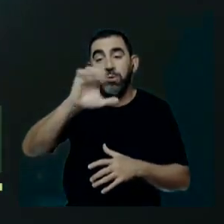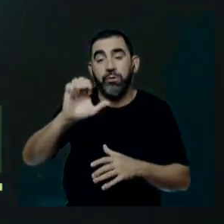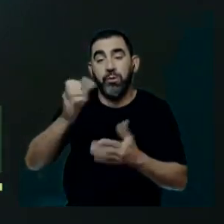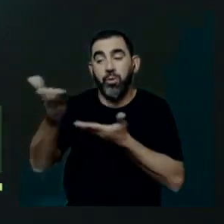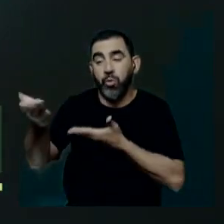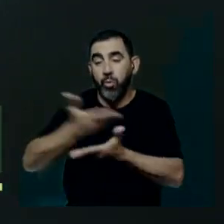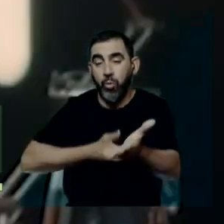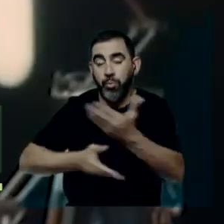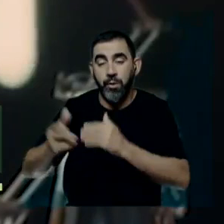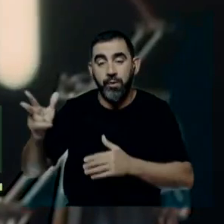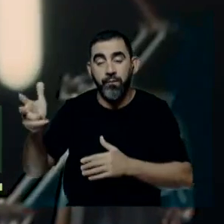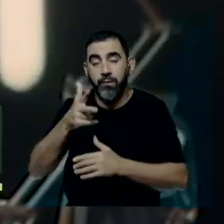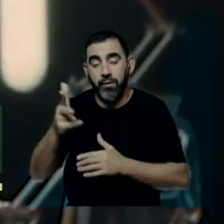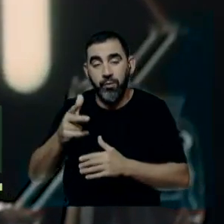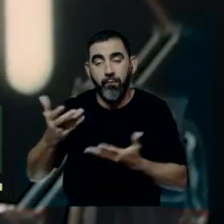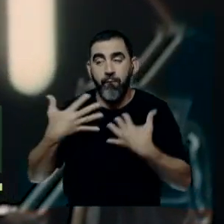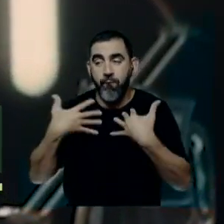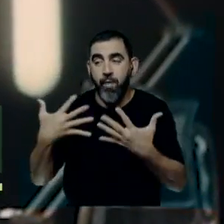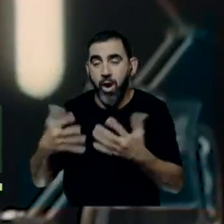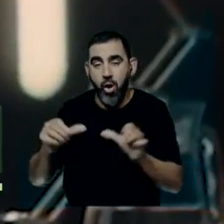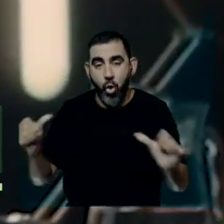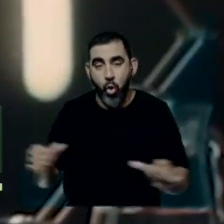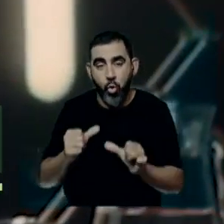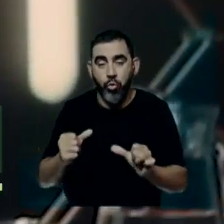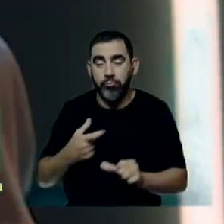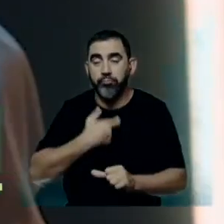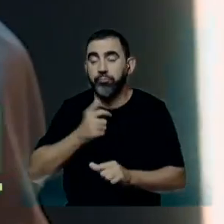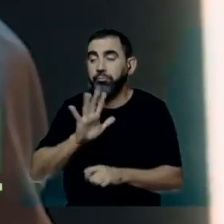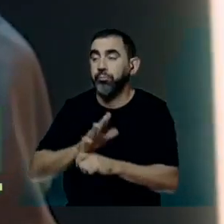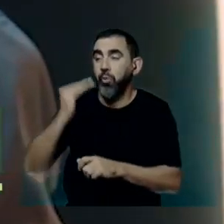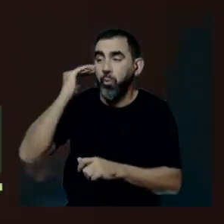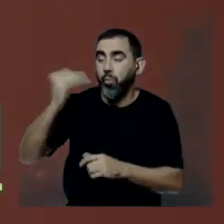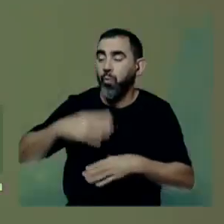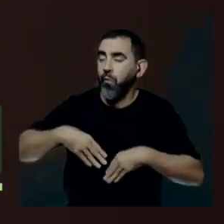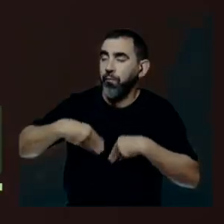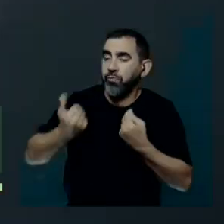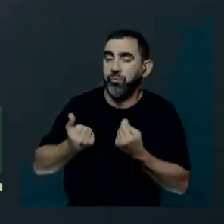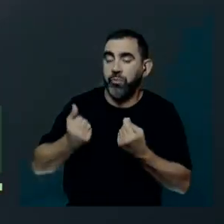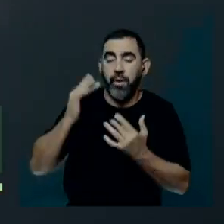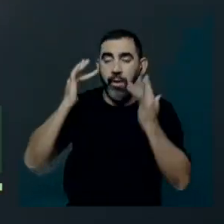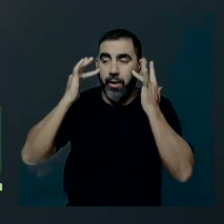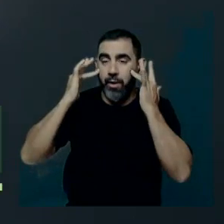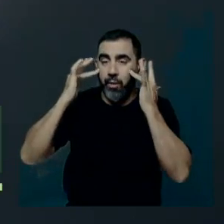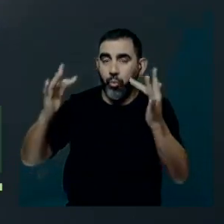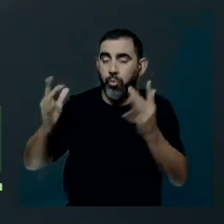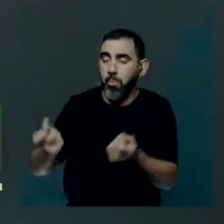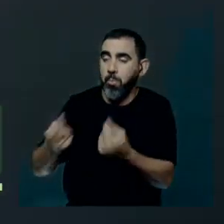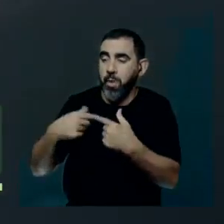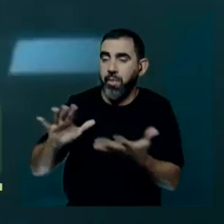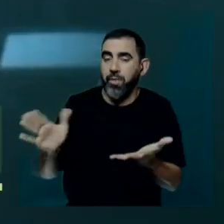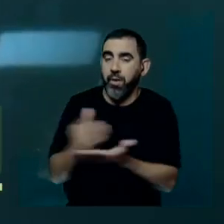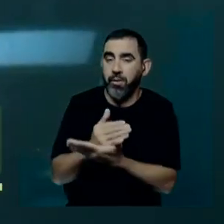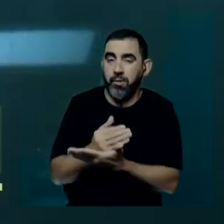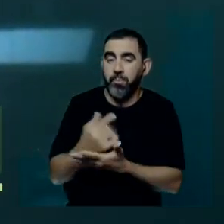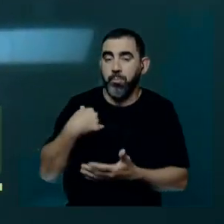audiovisual titulada El coraje de hacer, donde en primera voz se describe como un profesor de alma al que la educación le dio todo. Mi